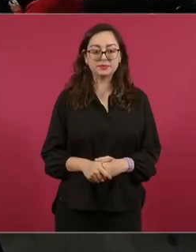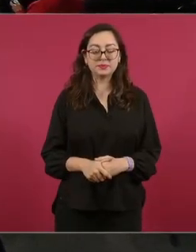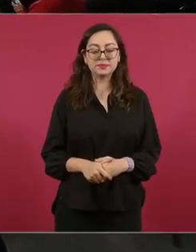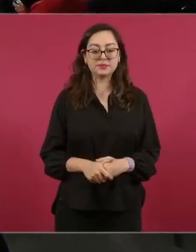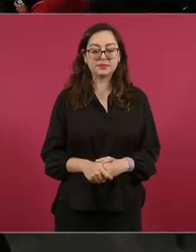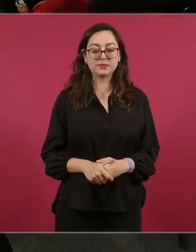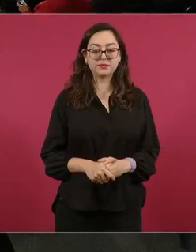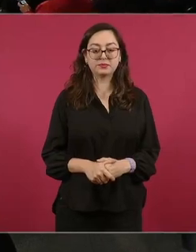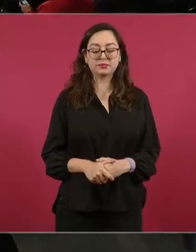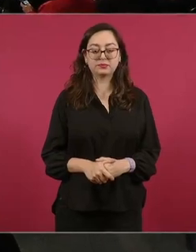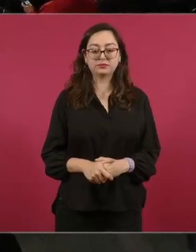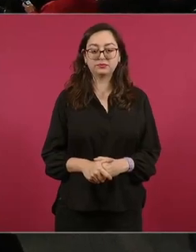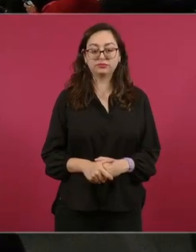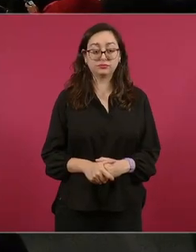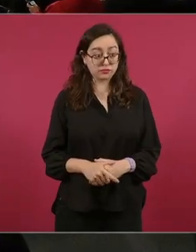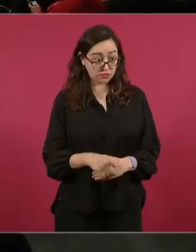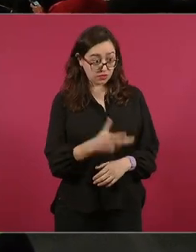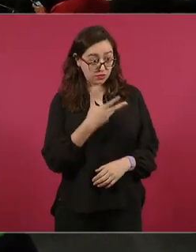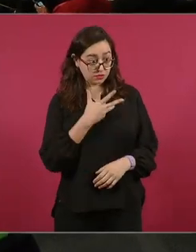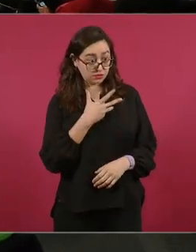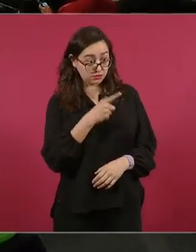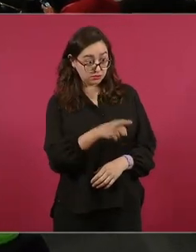Ah, ¿tú lo tenías?